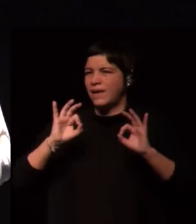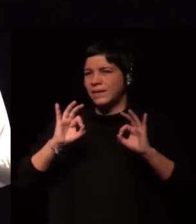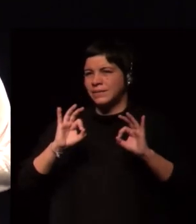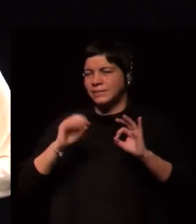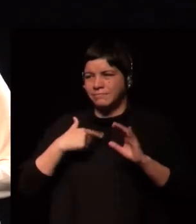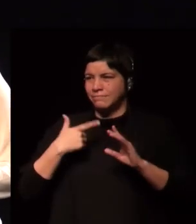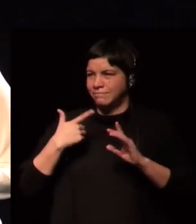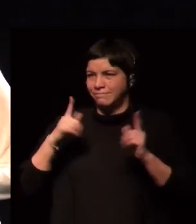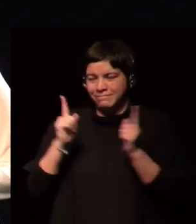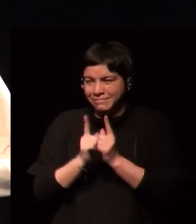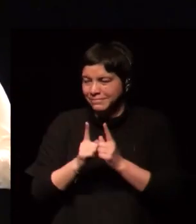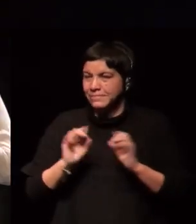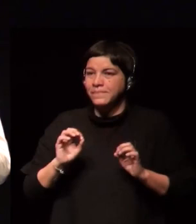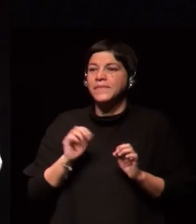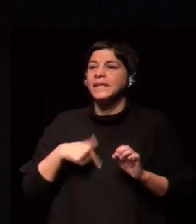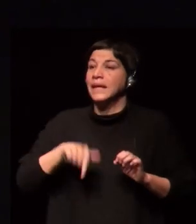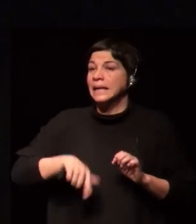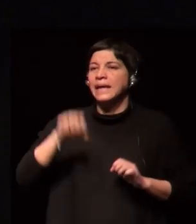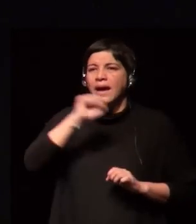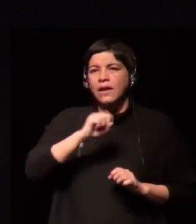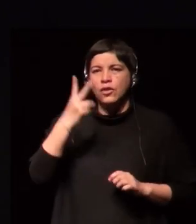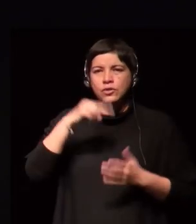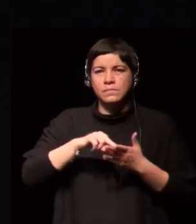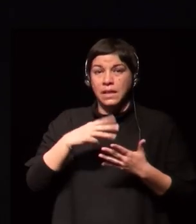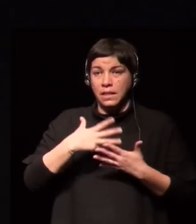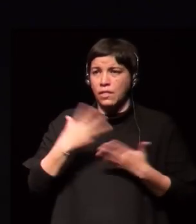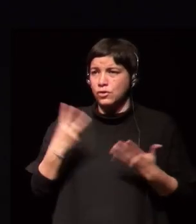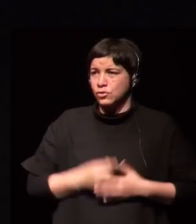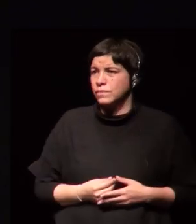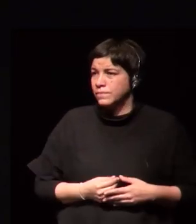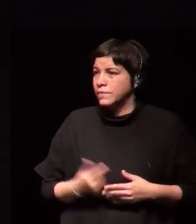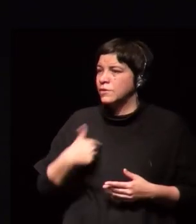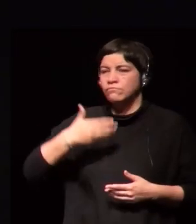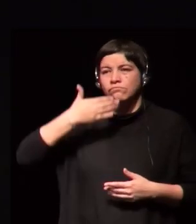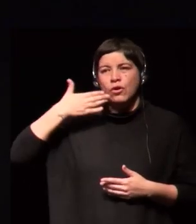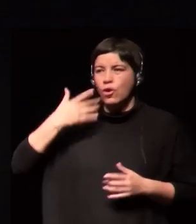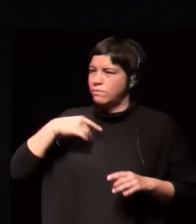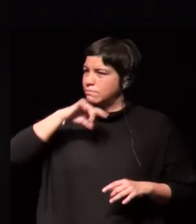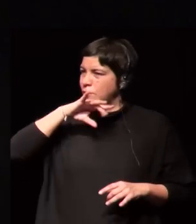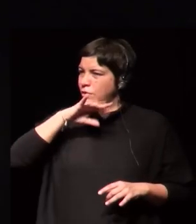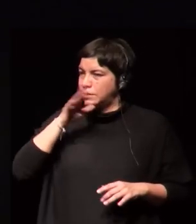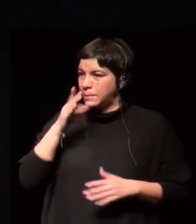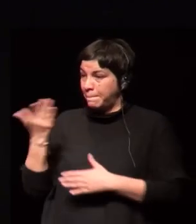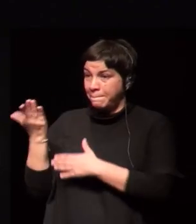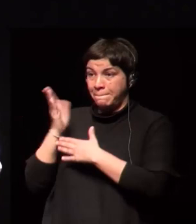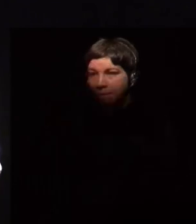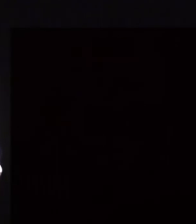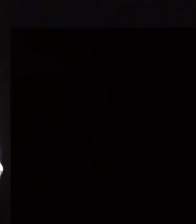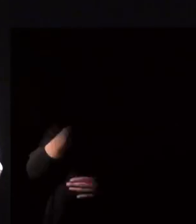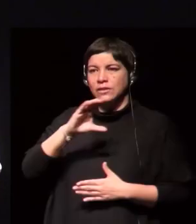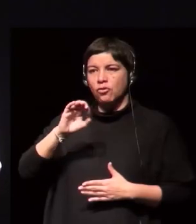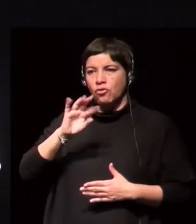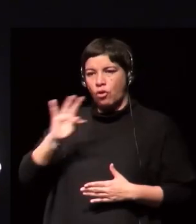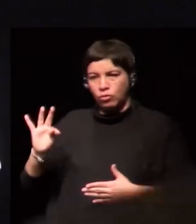2018. Yo tengo el honor y la alegría inmensa de presentar a Scott Rankin, que es una persona, una referencia y